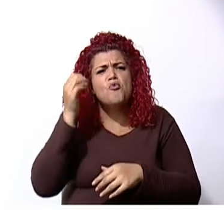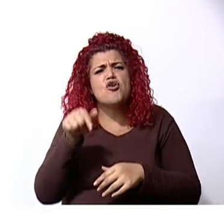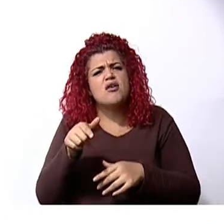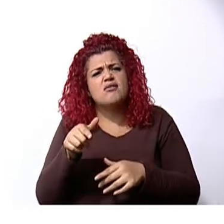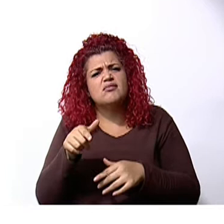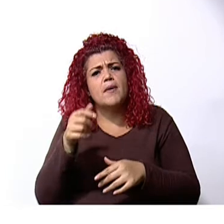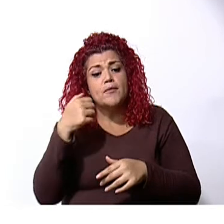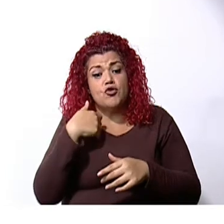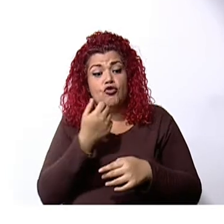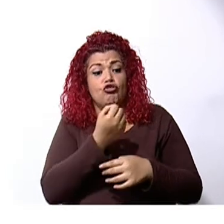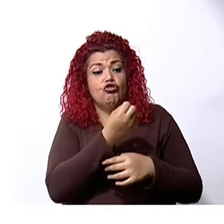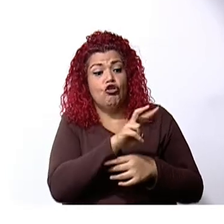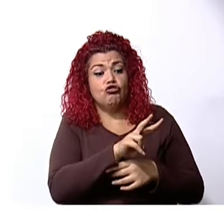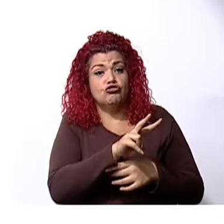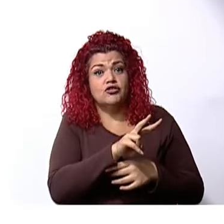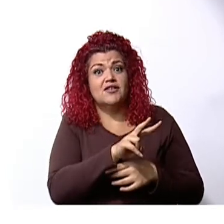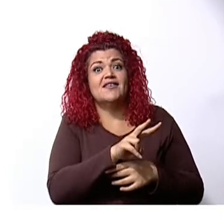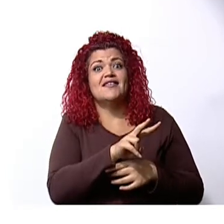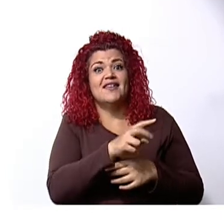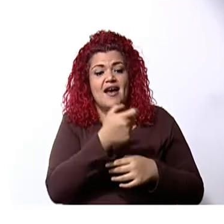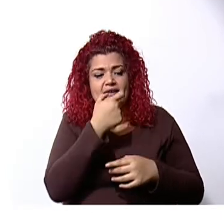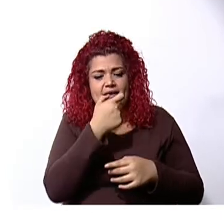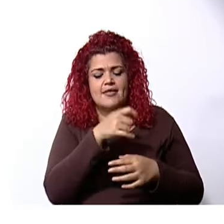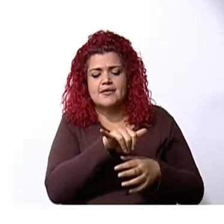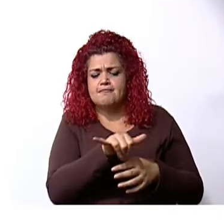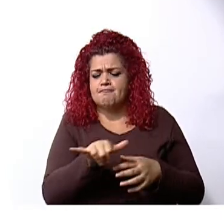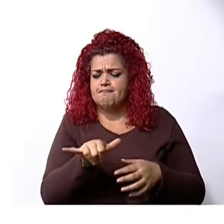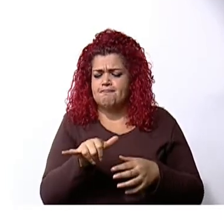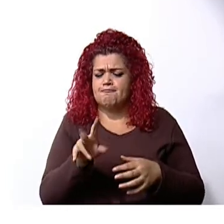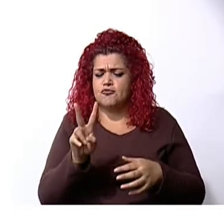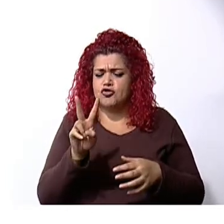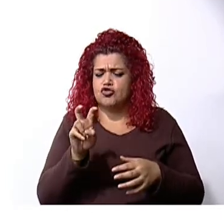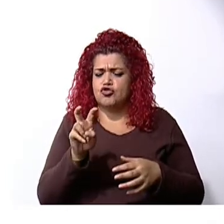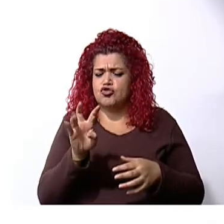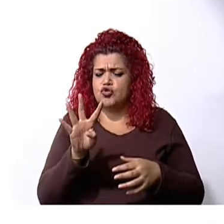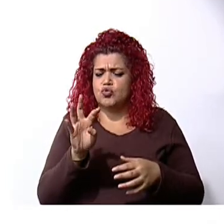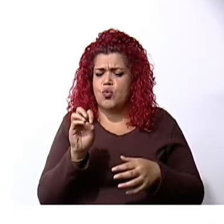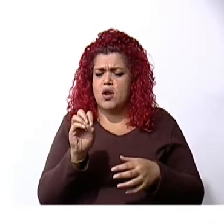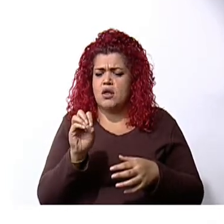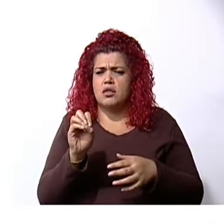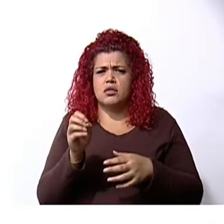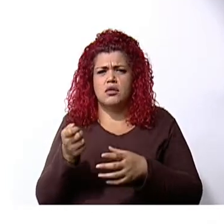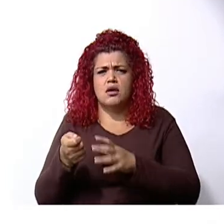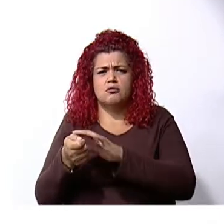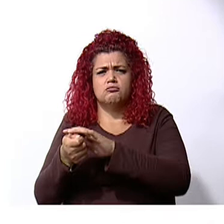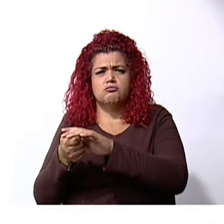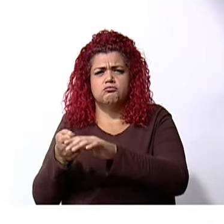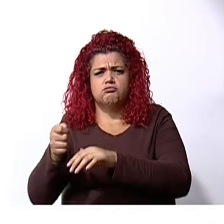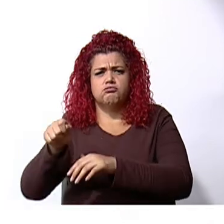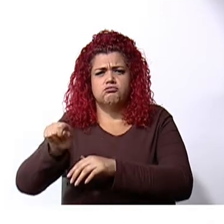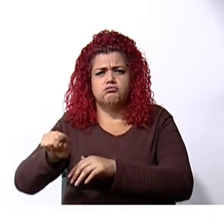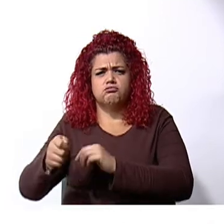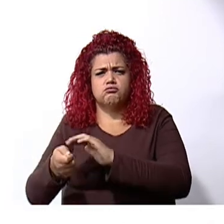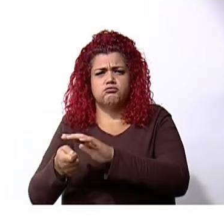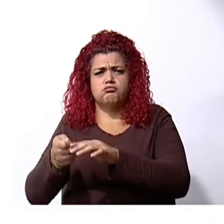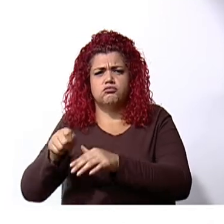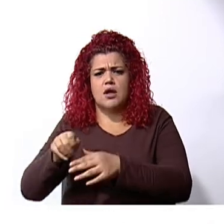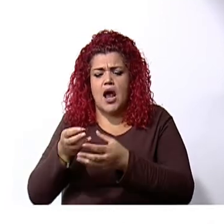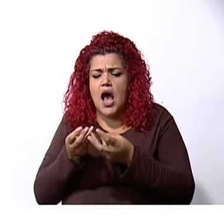esas 12 galletas, de la receta que hicimos. Para 12 galletas necesitamos 240 gramos de